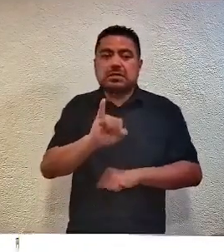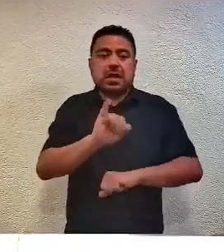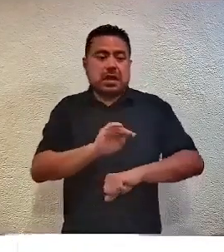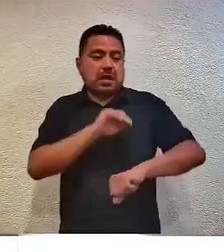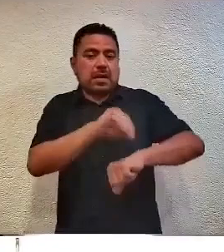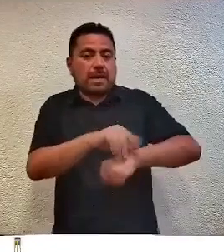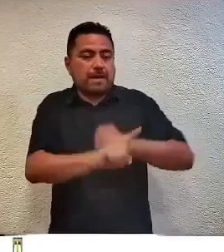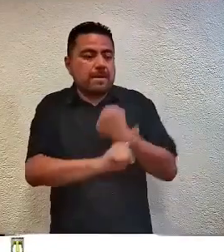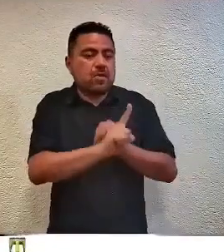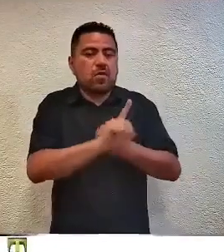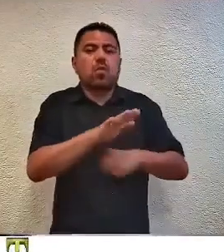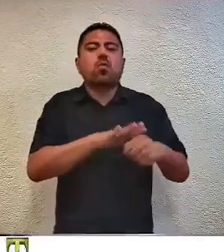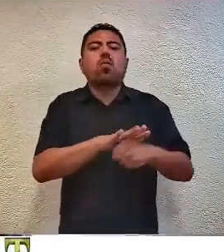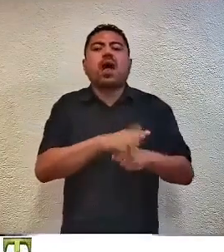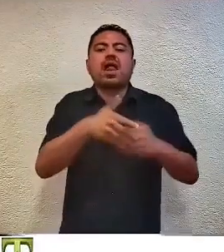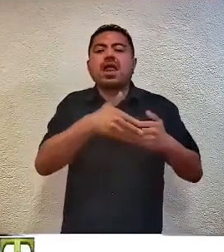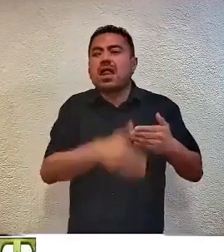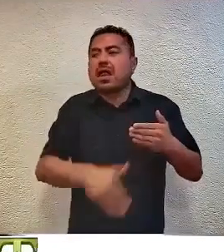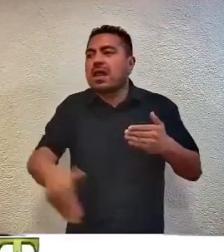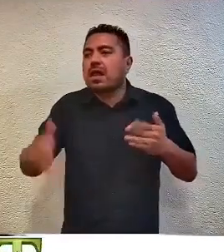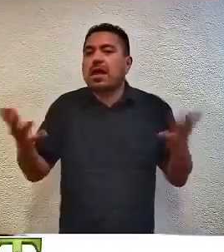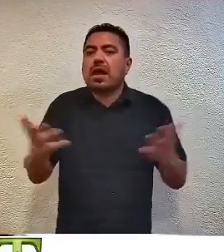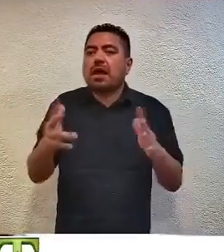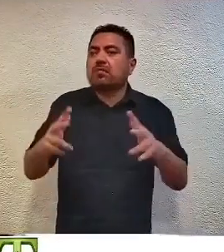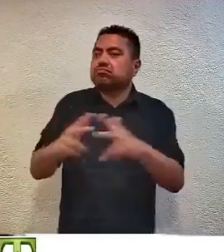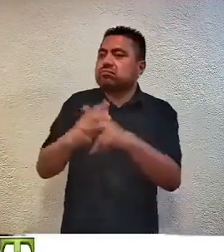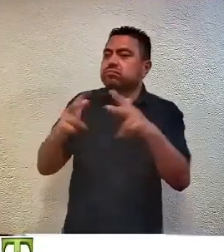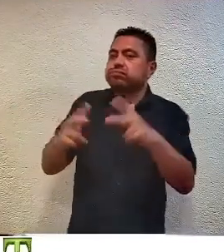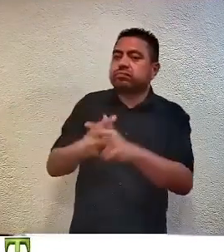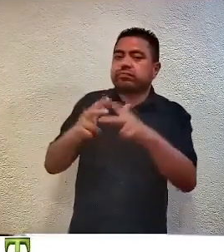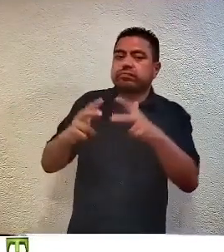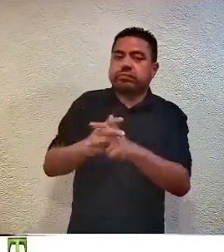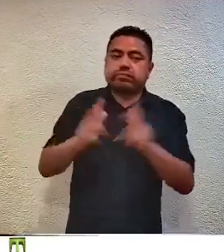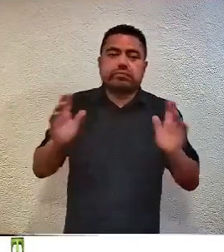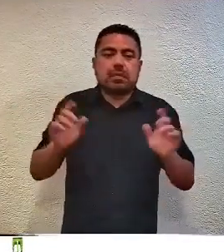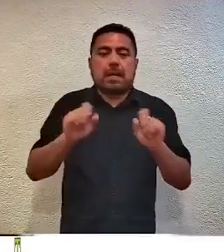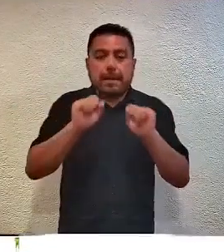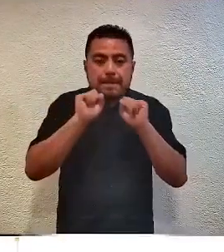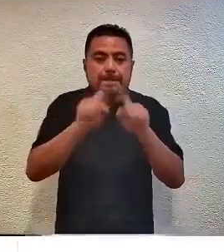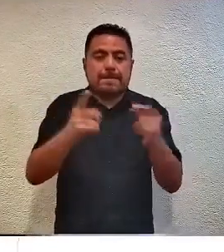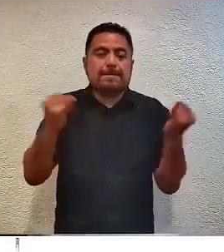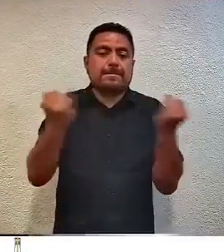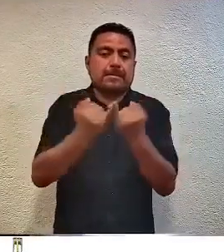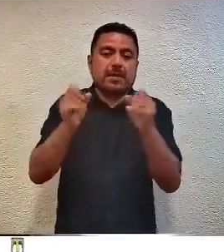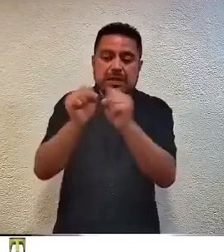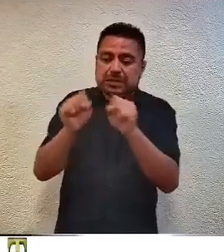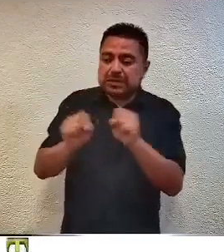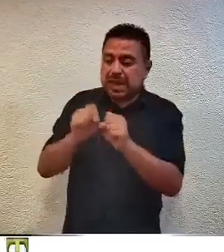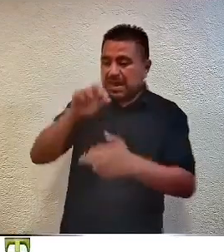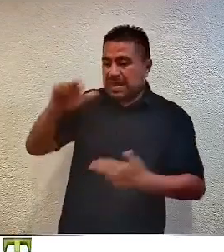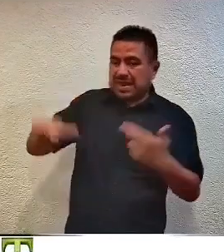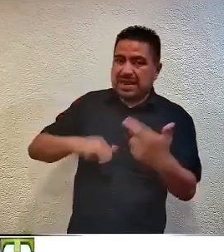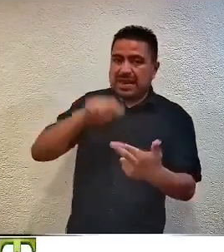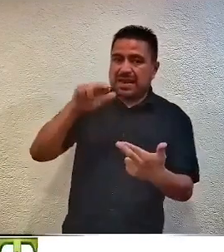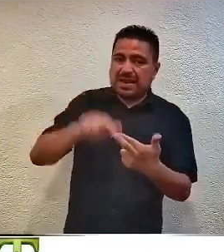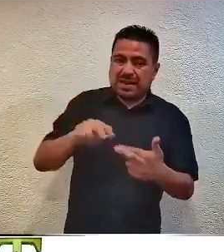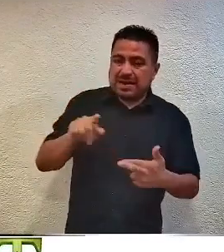y en qué etapa se había generado esa violencia. E incluso también la Sala Regional